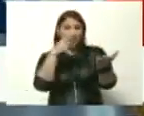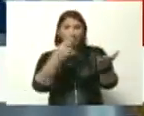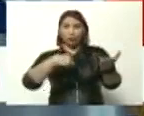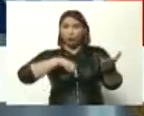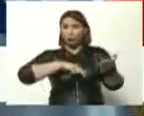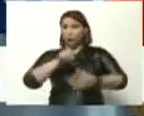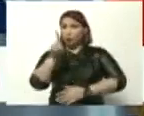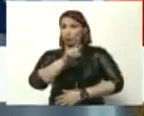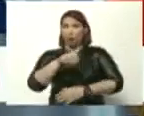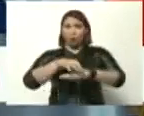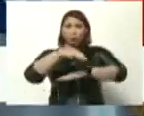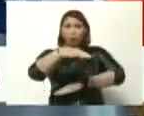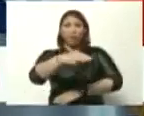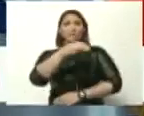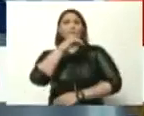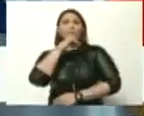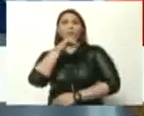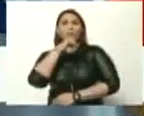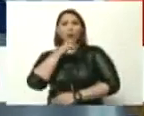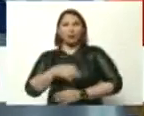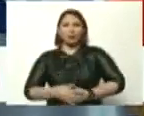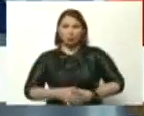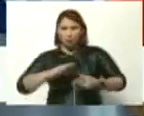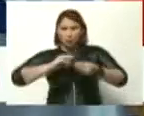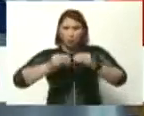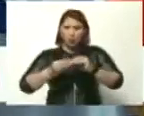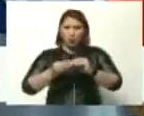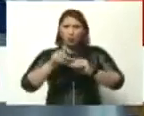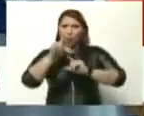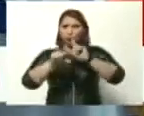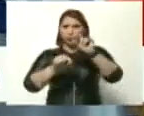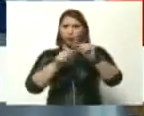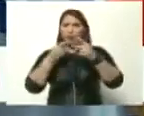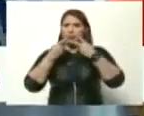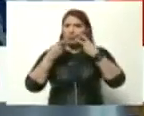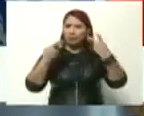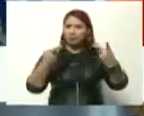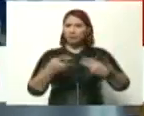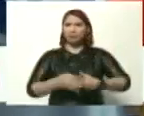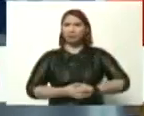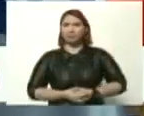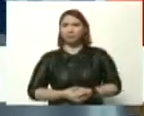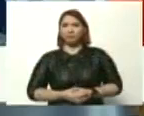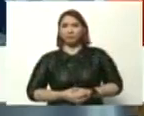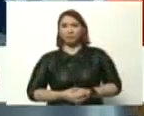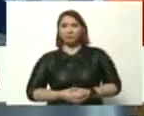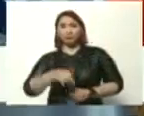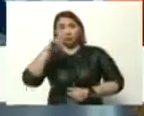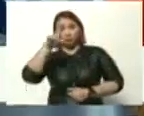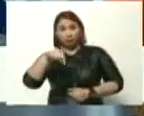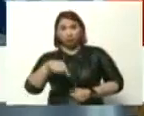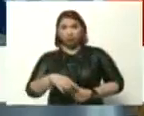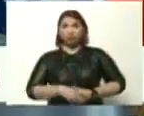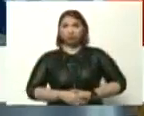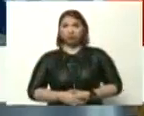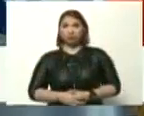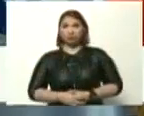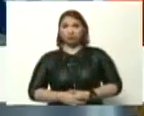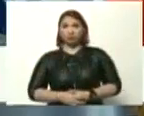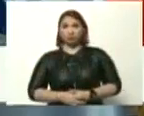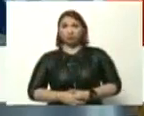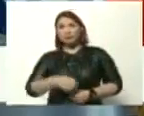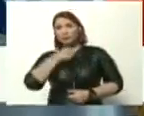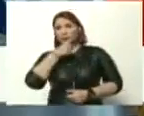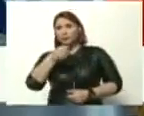de informar a través de nuestras redes sociales, a través de, obviamente, también de estas